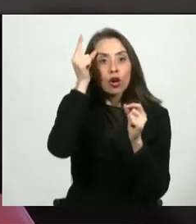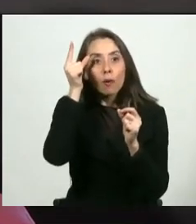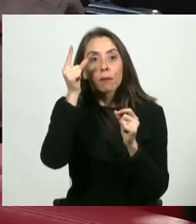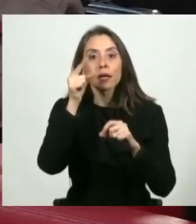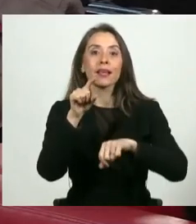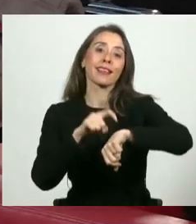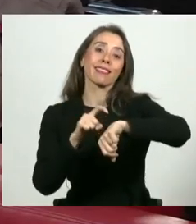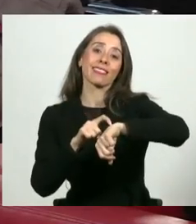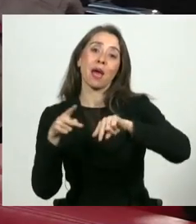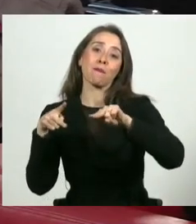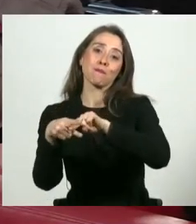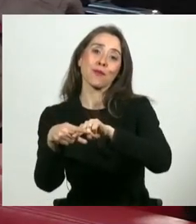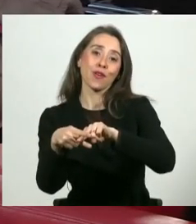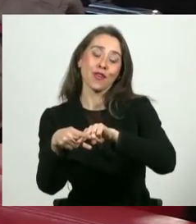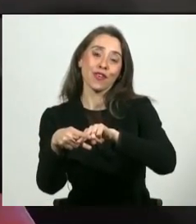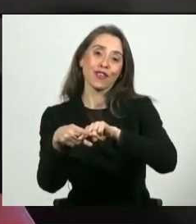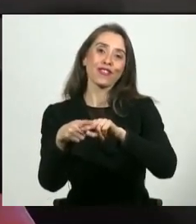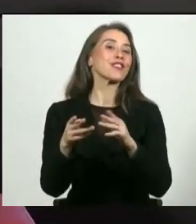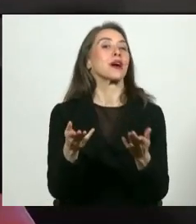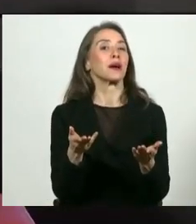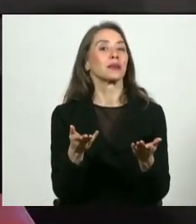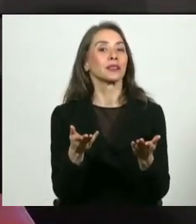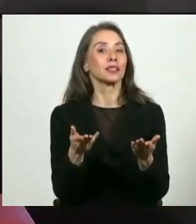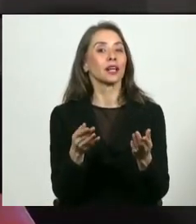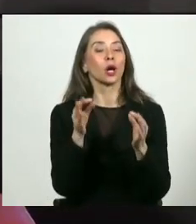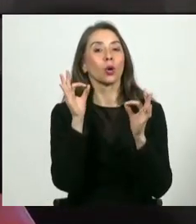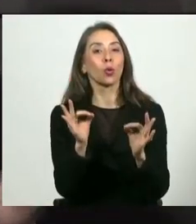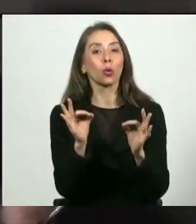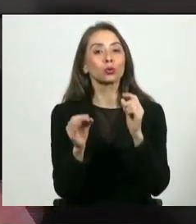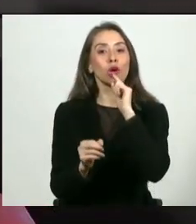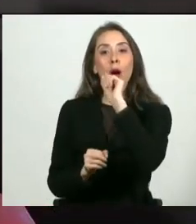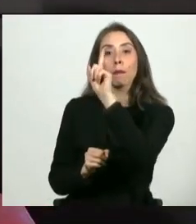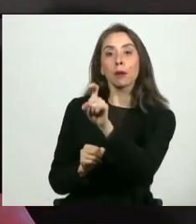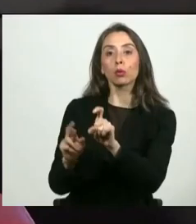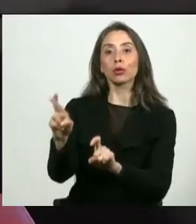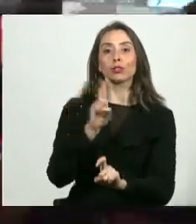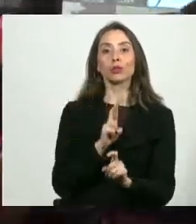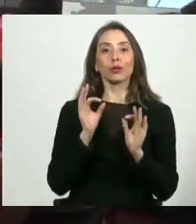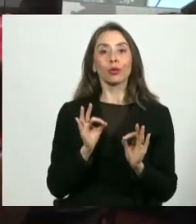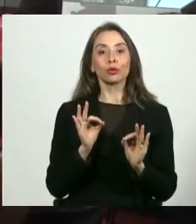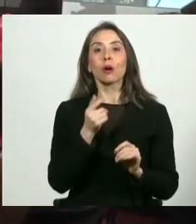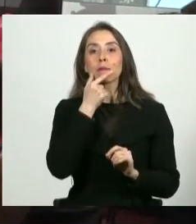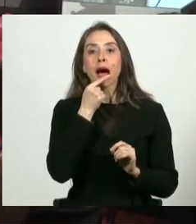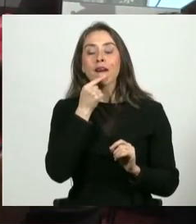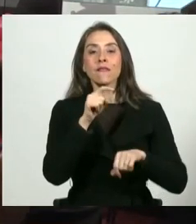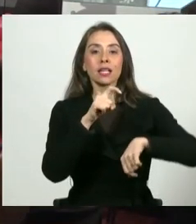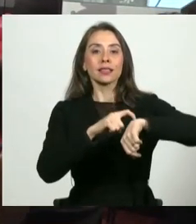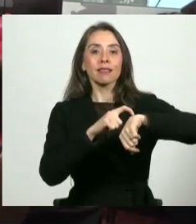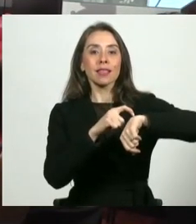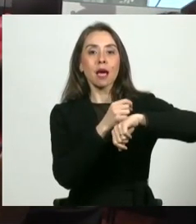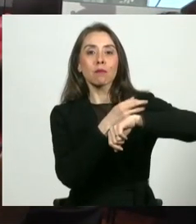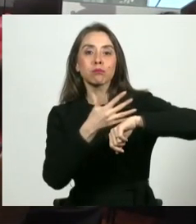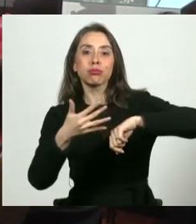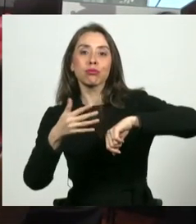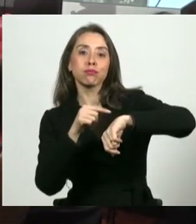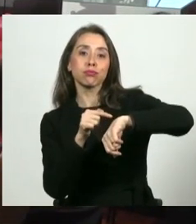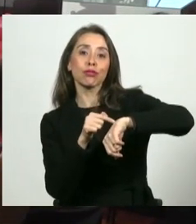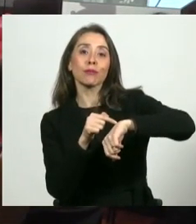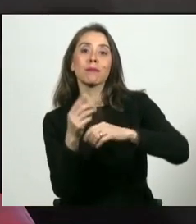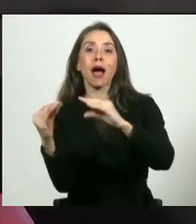del tiempo y para referirse específicamente a lo que se le ha preguntado para posibilitar en el tiempo que disponemos el diálogo con